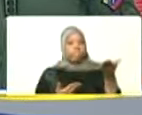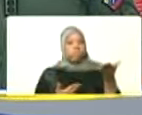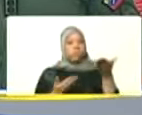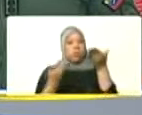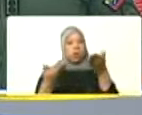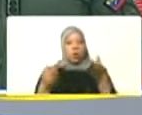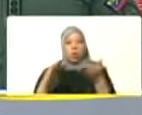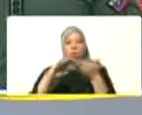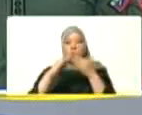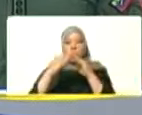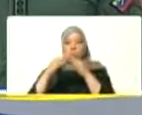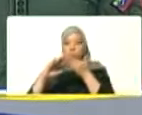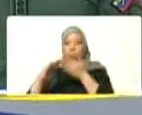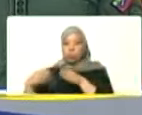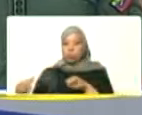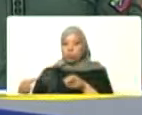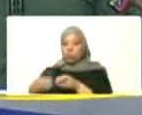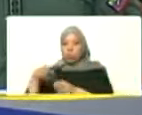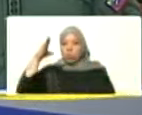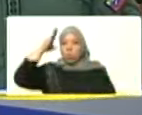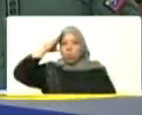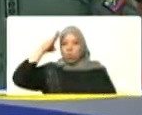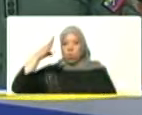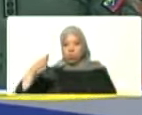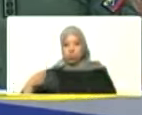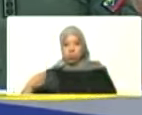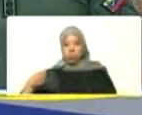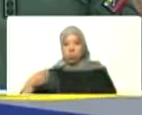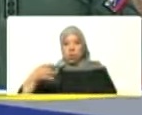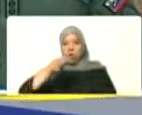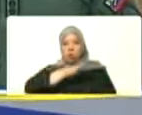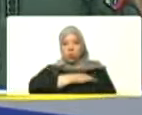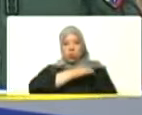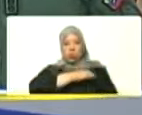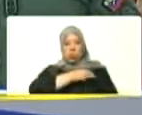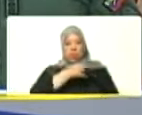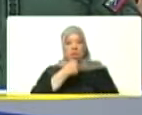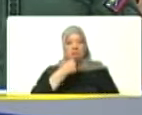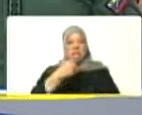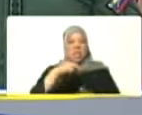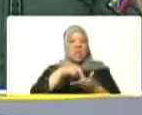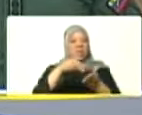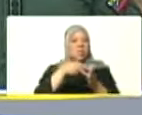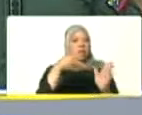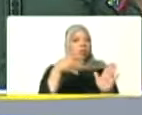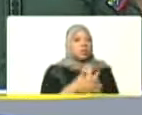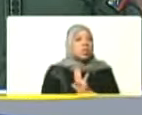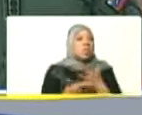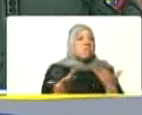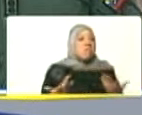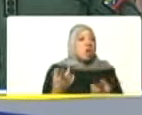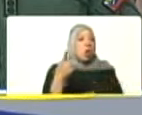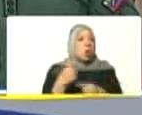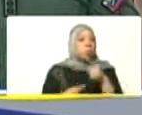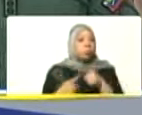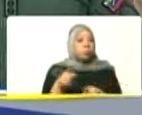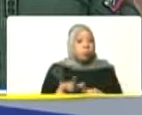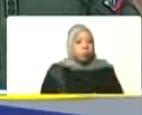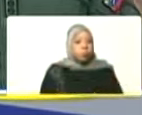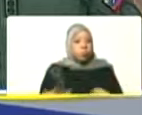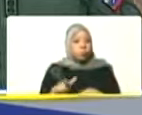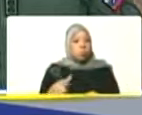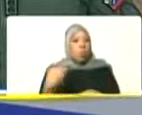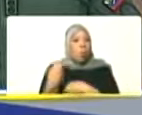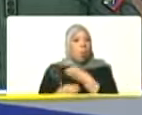BRICOMIL, donde desarrollemos el concepto de la logística sobre el terreno, la logística de lo